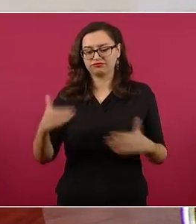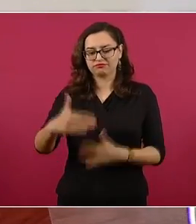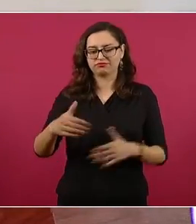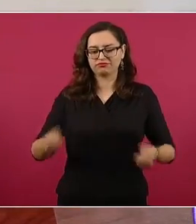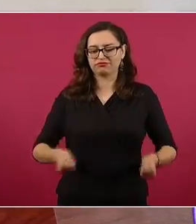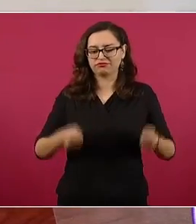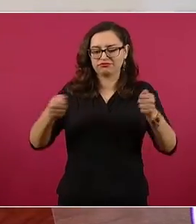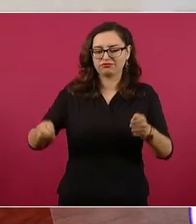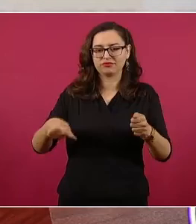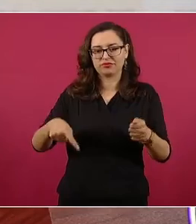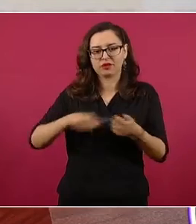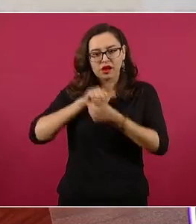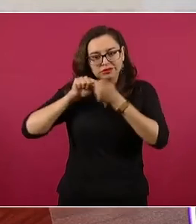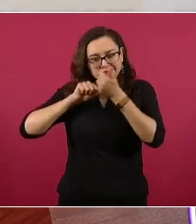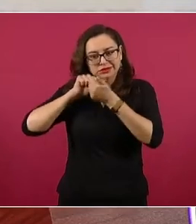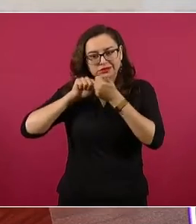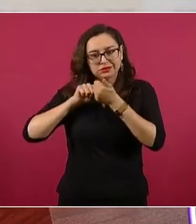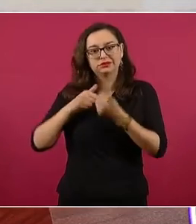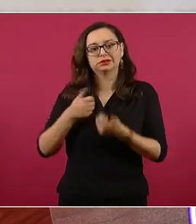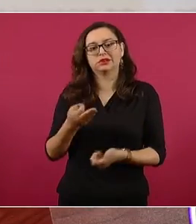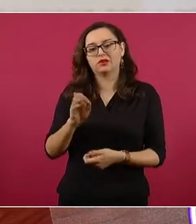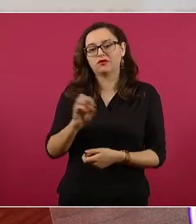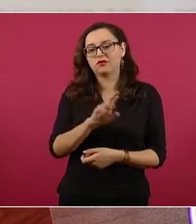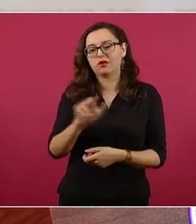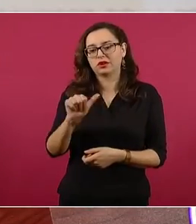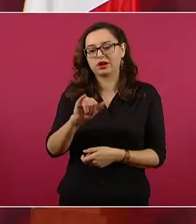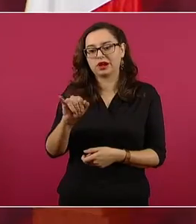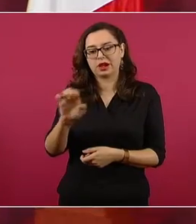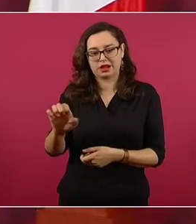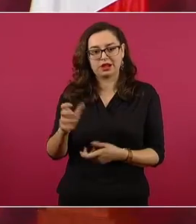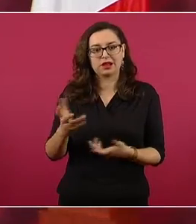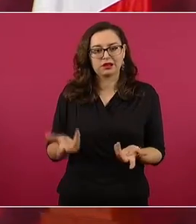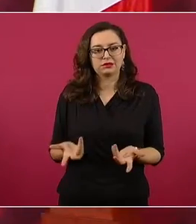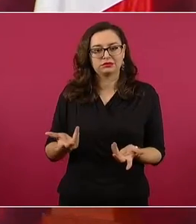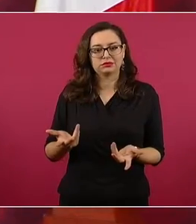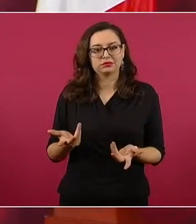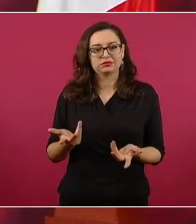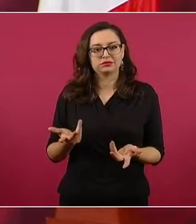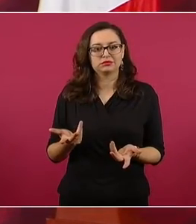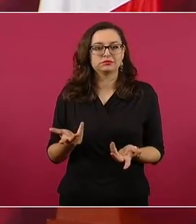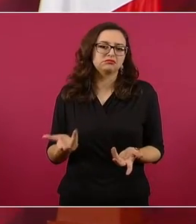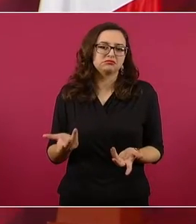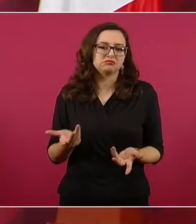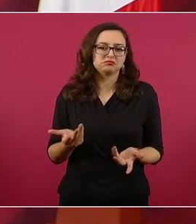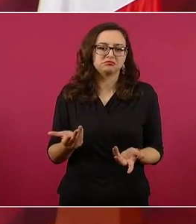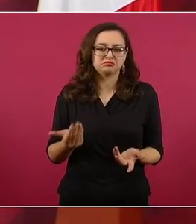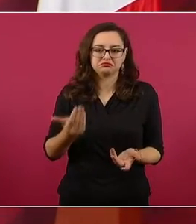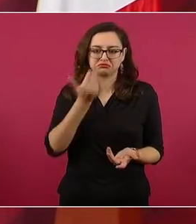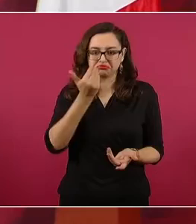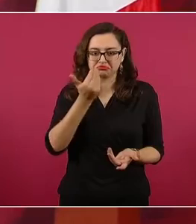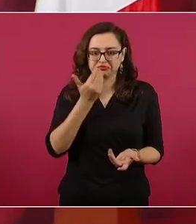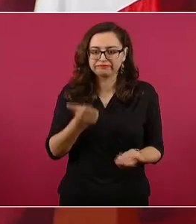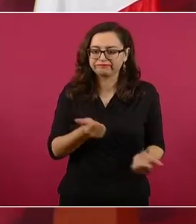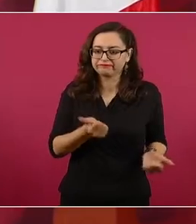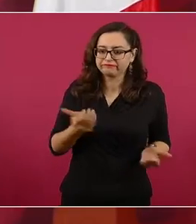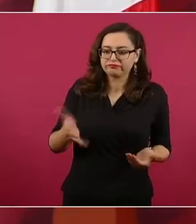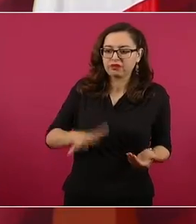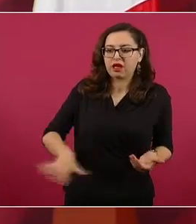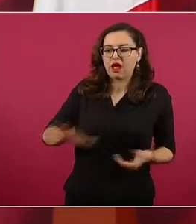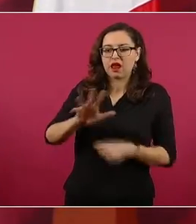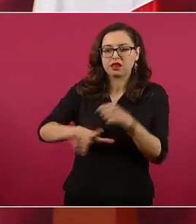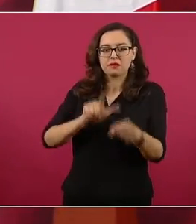lo que se puede también llamar alimento balanceado